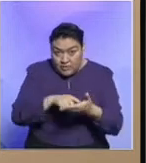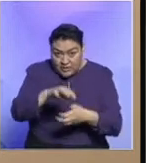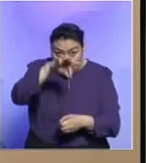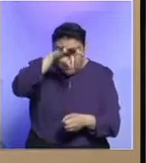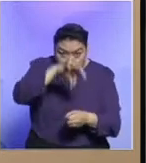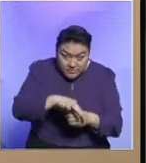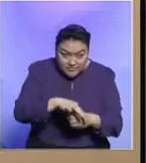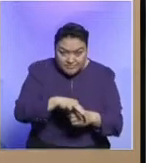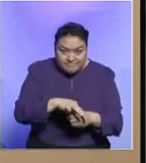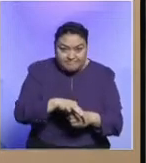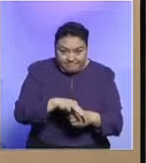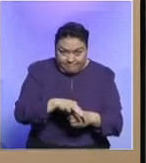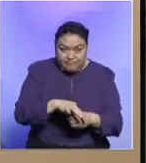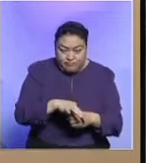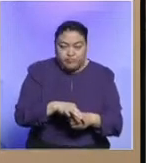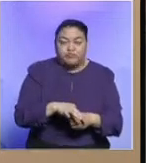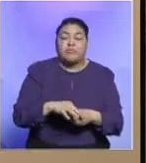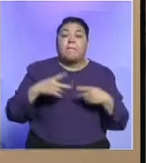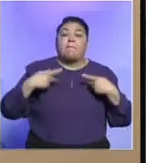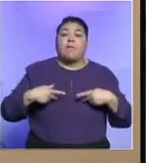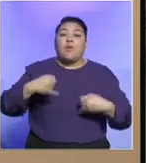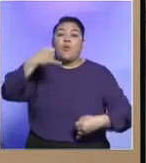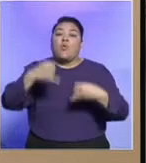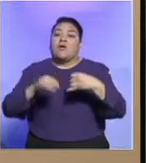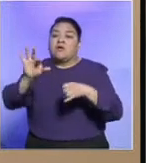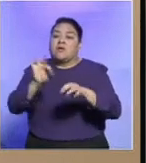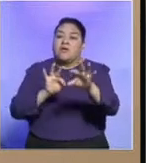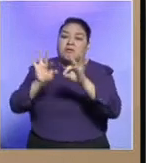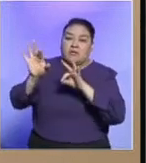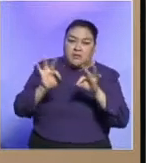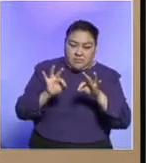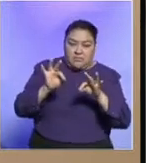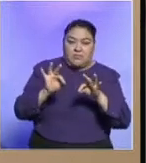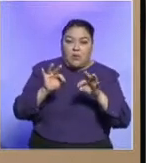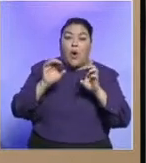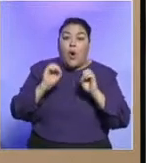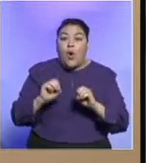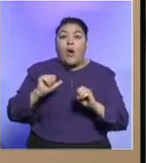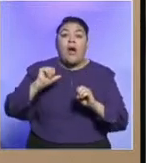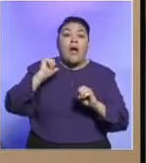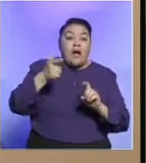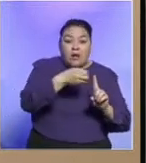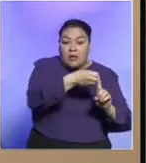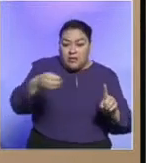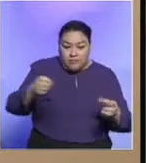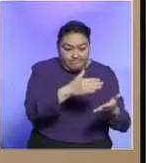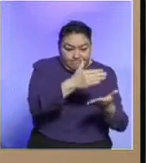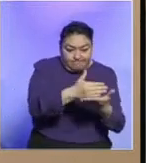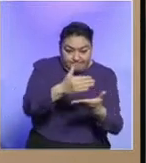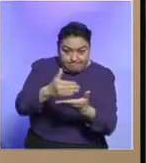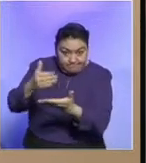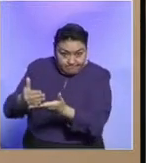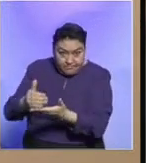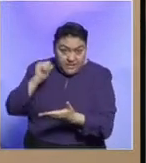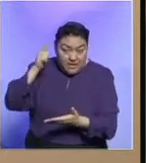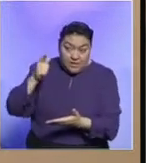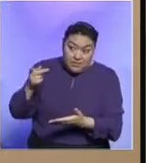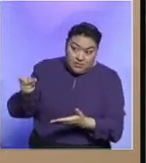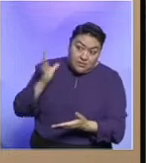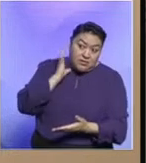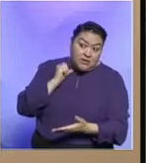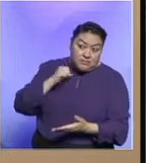del 2025. Te vas a sorprender todo lo que está ocurriendo. ¿Y cómo,